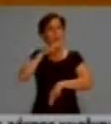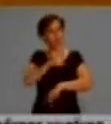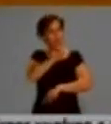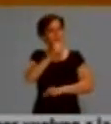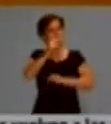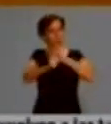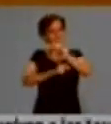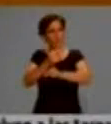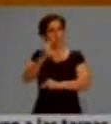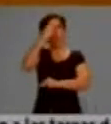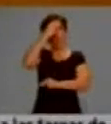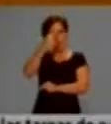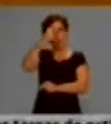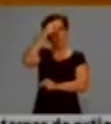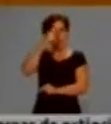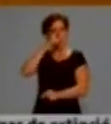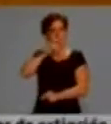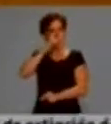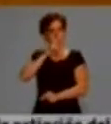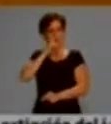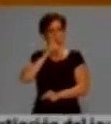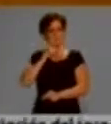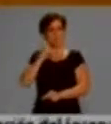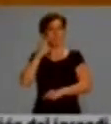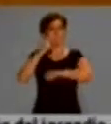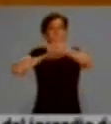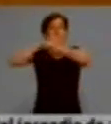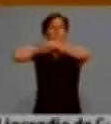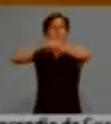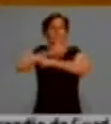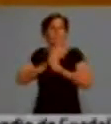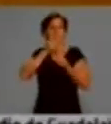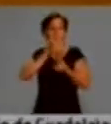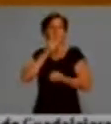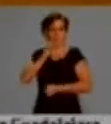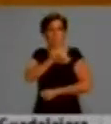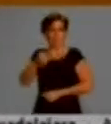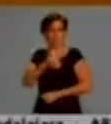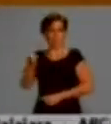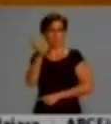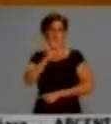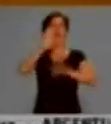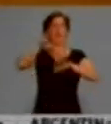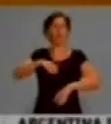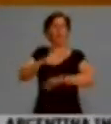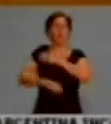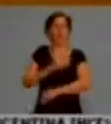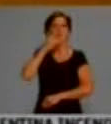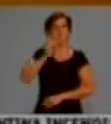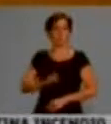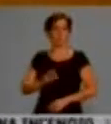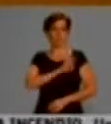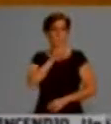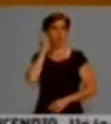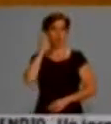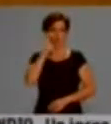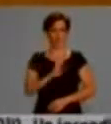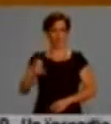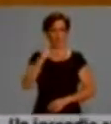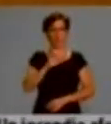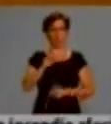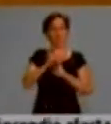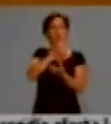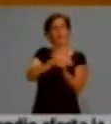memoria? El cumbre de despropósitos y declaraciones desafortunadas llegaban de la mano de la señora Cospedal. La